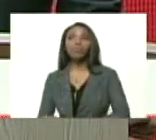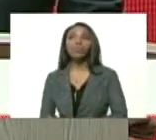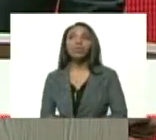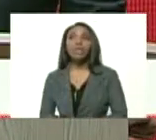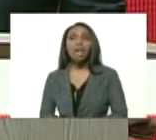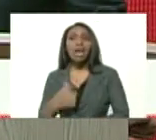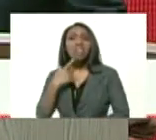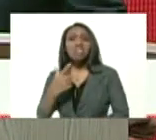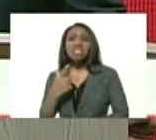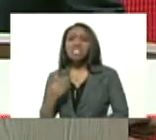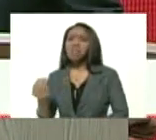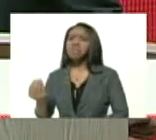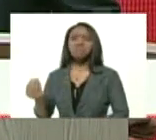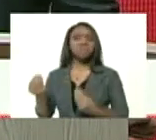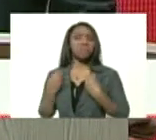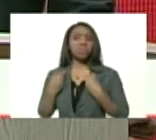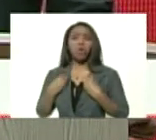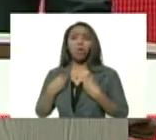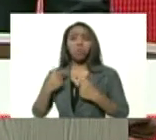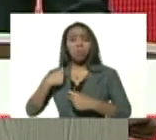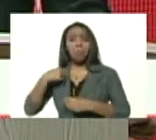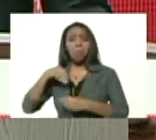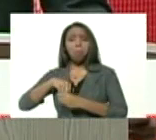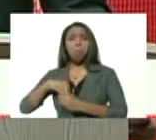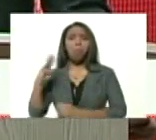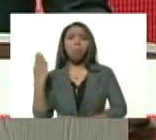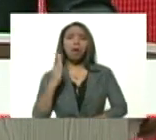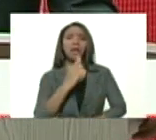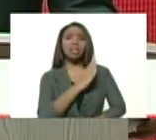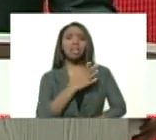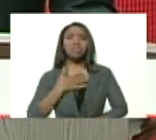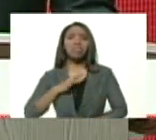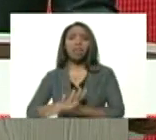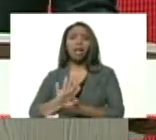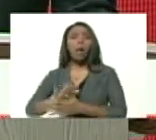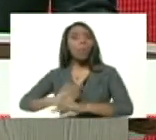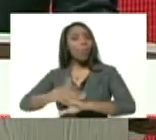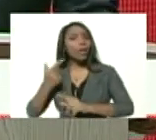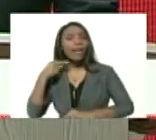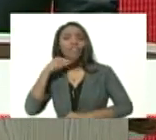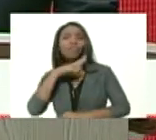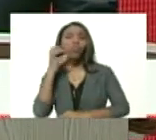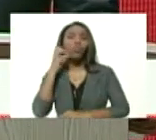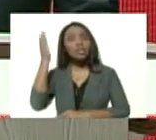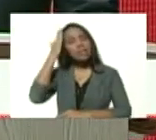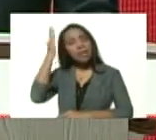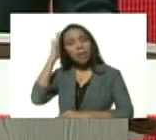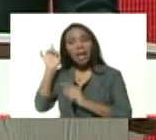Dice que él vive en Barranquilla tranquilamente hace mucho tiempo y que el gobierno de Iván Duque sabe que él vive en Barranquilla.